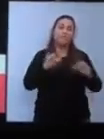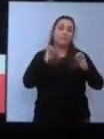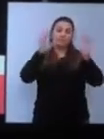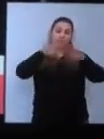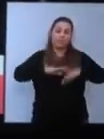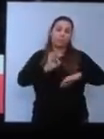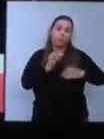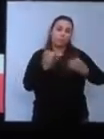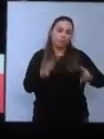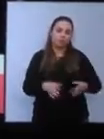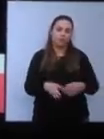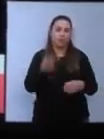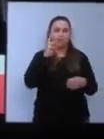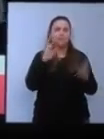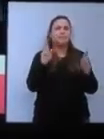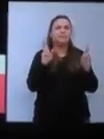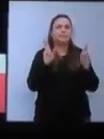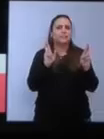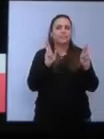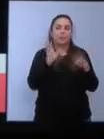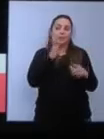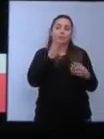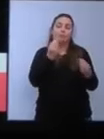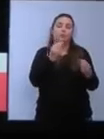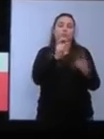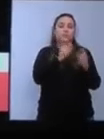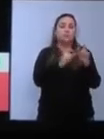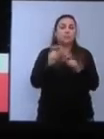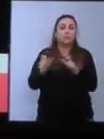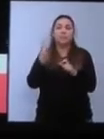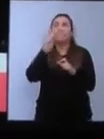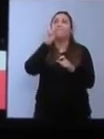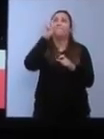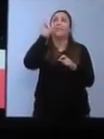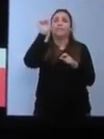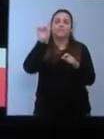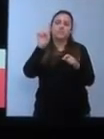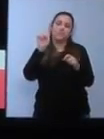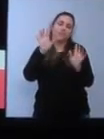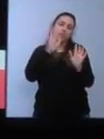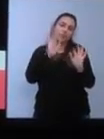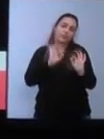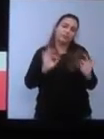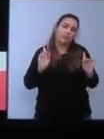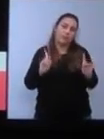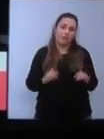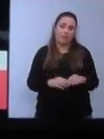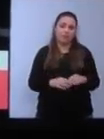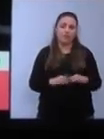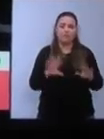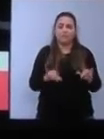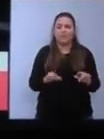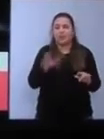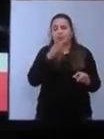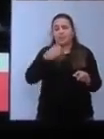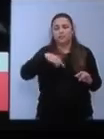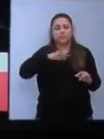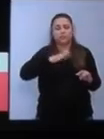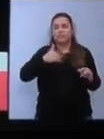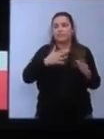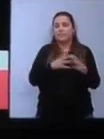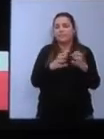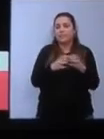antes mejor. Vamos a cruzar los dedos porque, aunque mucha gente mire al cielo, aquí miramos al cielo literalmente, ¿no? Sí, sí, sí. Aquí no queda aquí otra, lo que sí queremos es ya tener